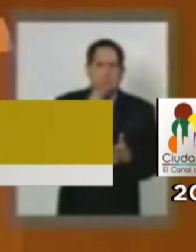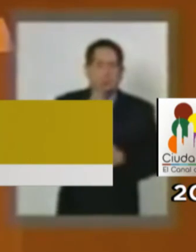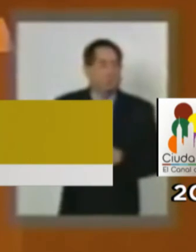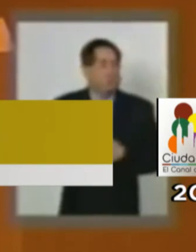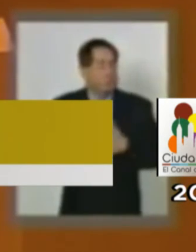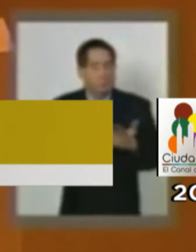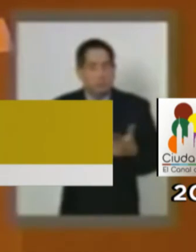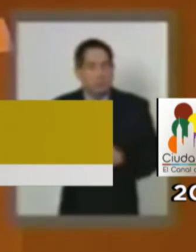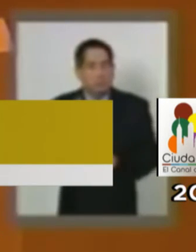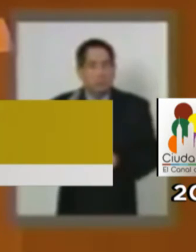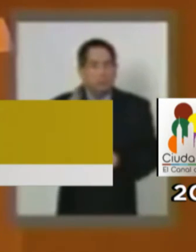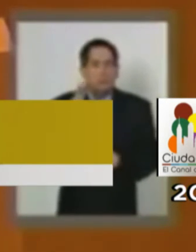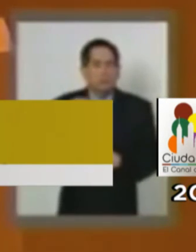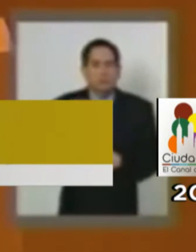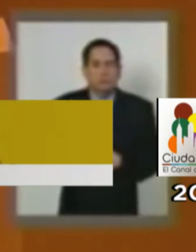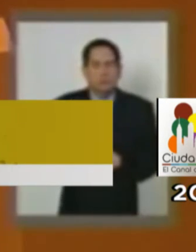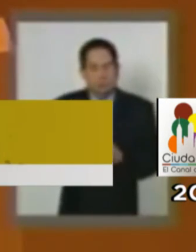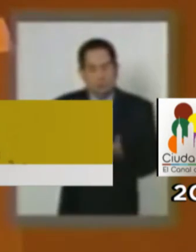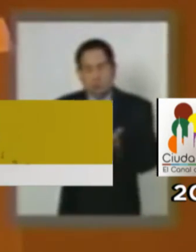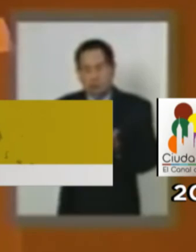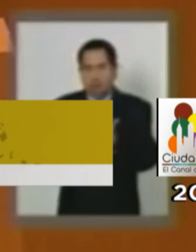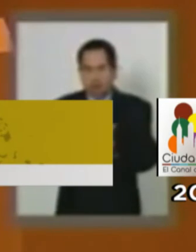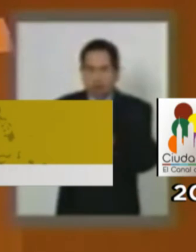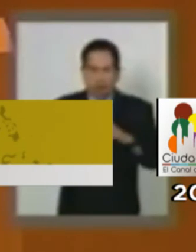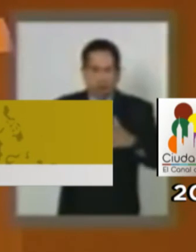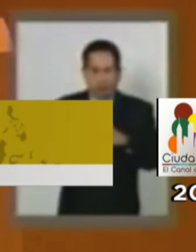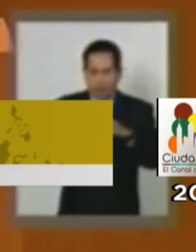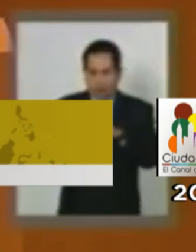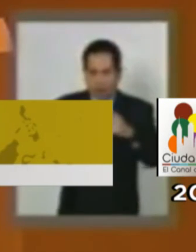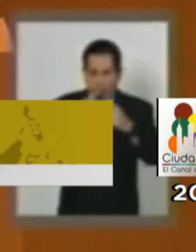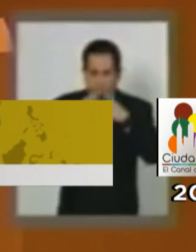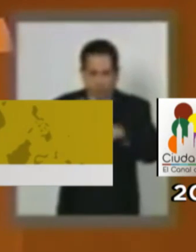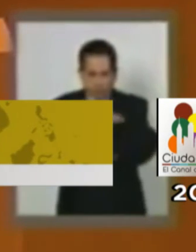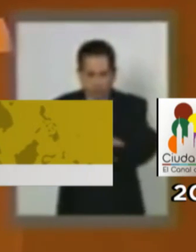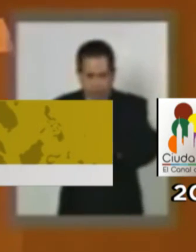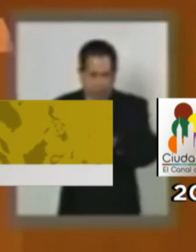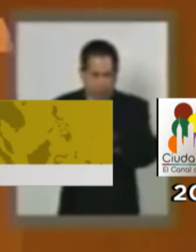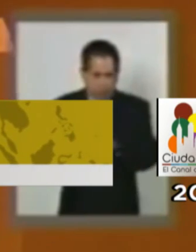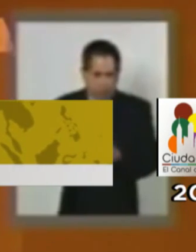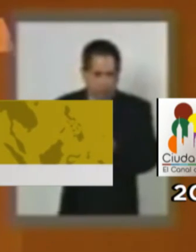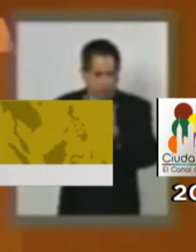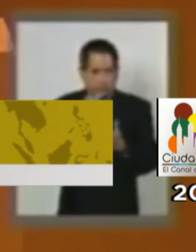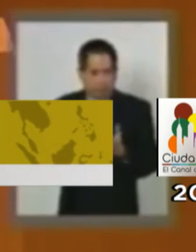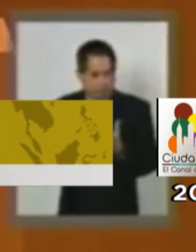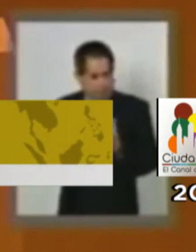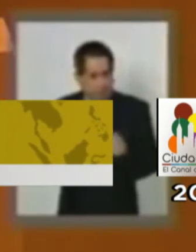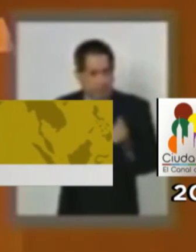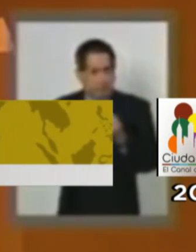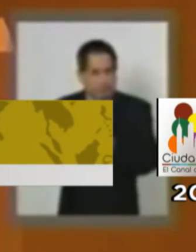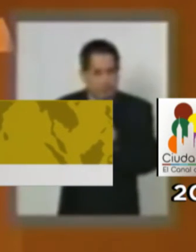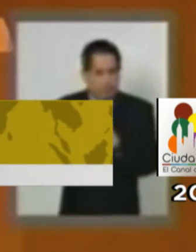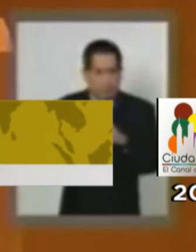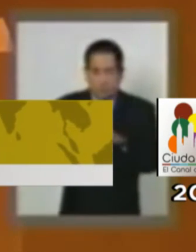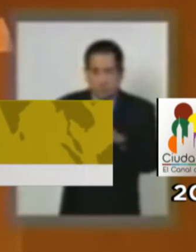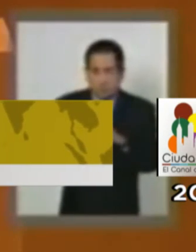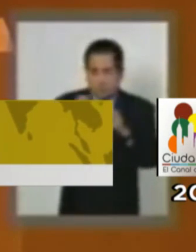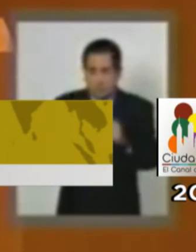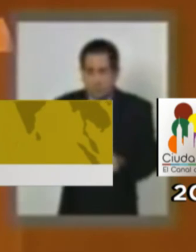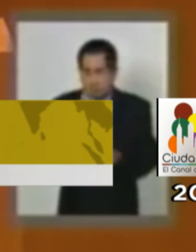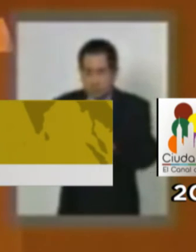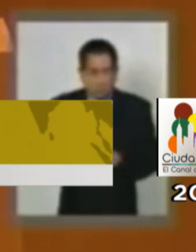no es con esta ley como se va a resolver el problema de la